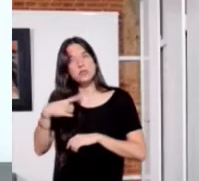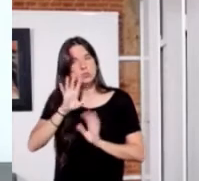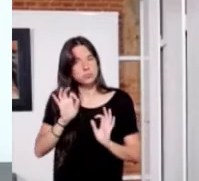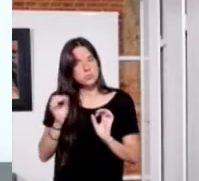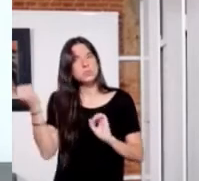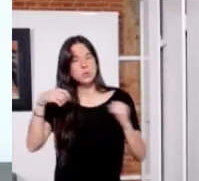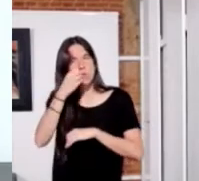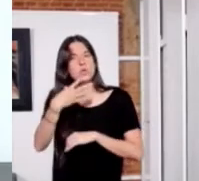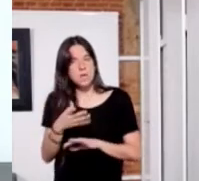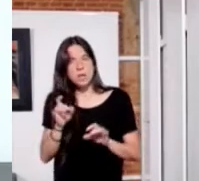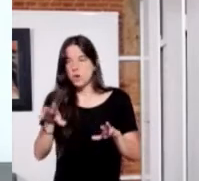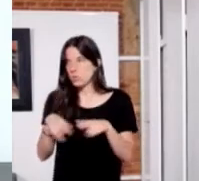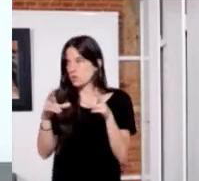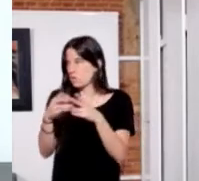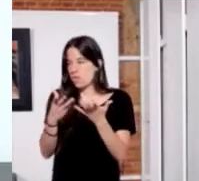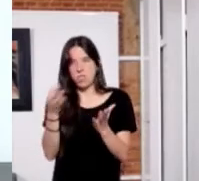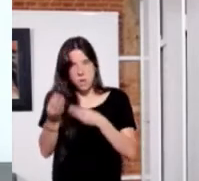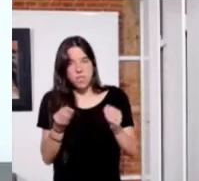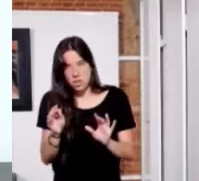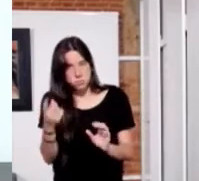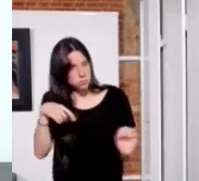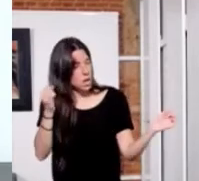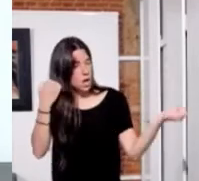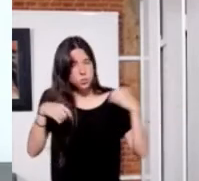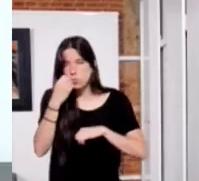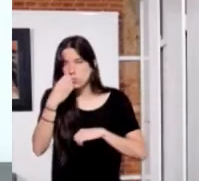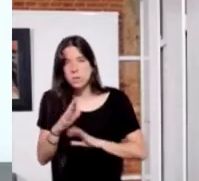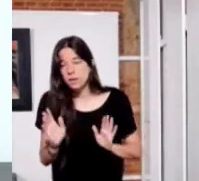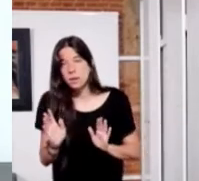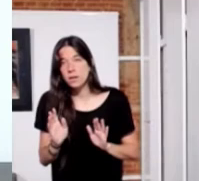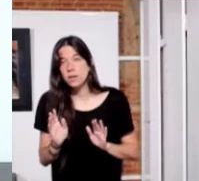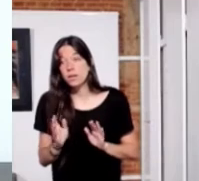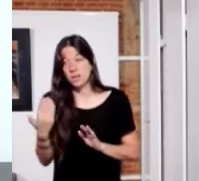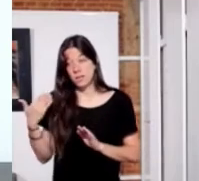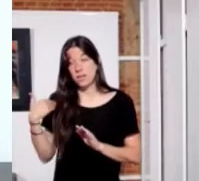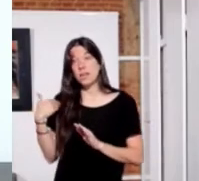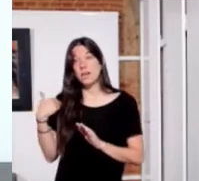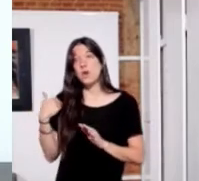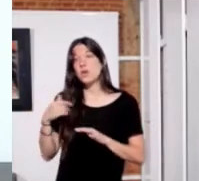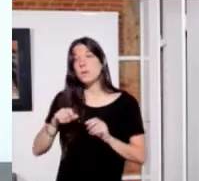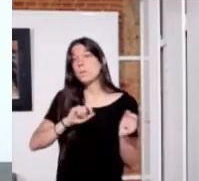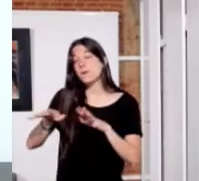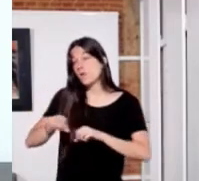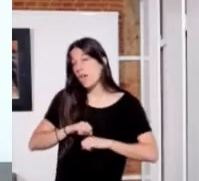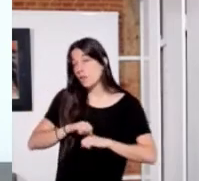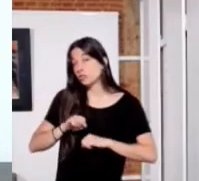lo que una sociedad tiene que ser. No estuvimos a la altura con los refugiados sirios.